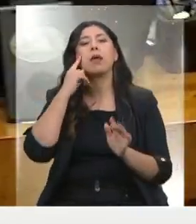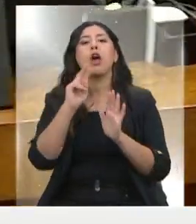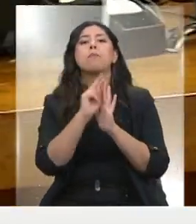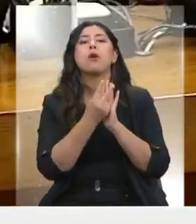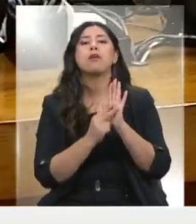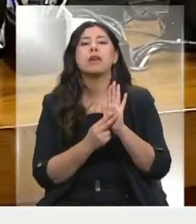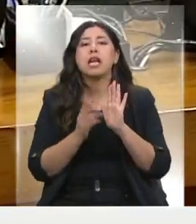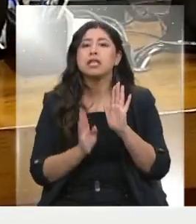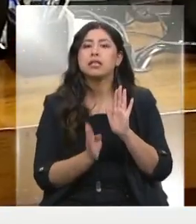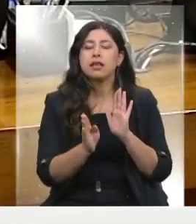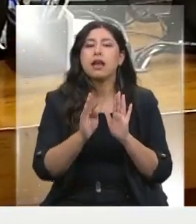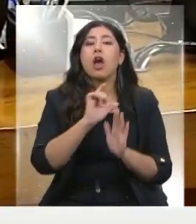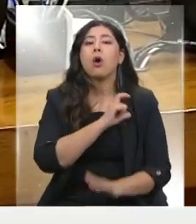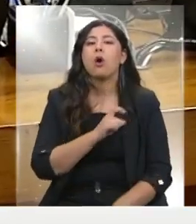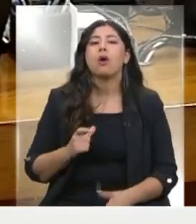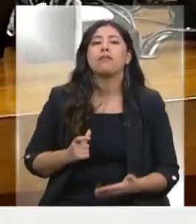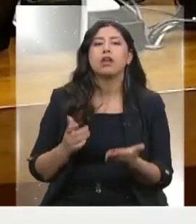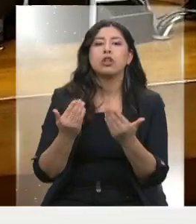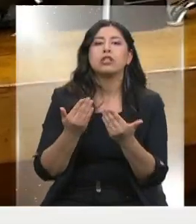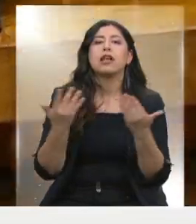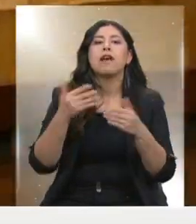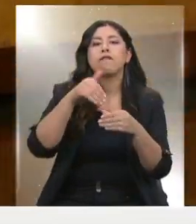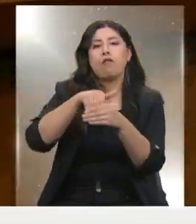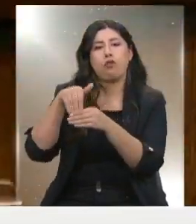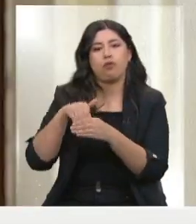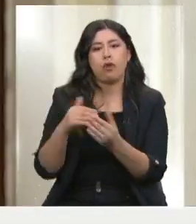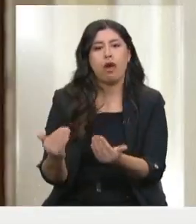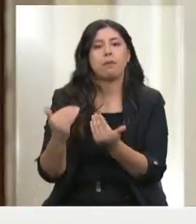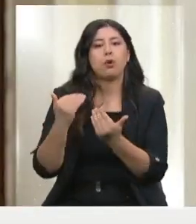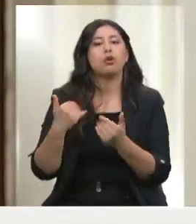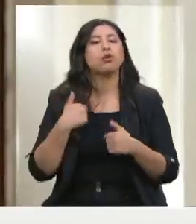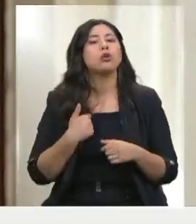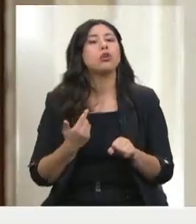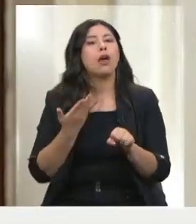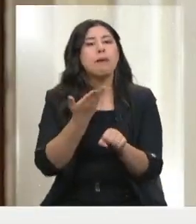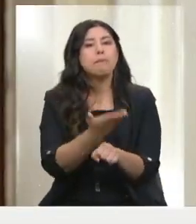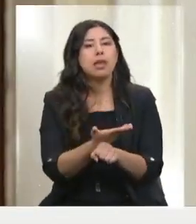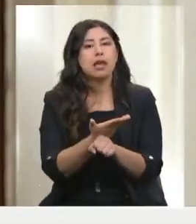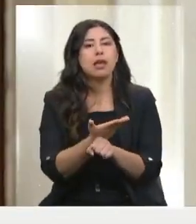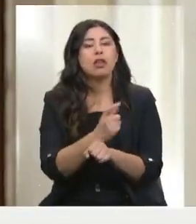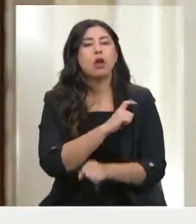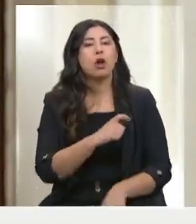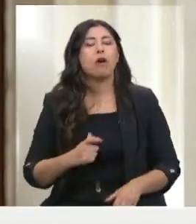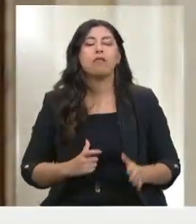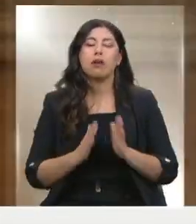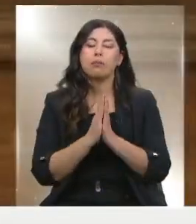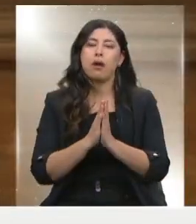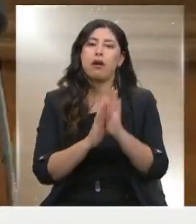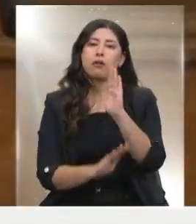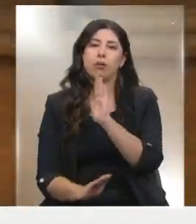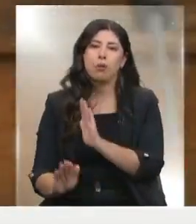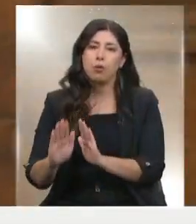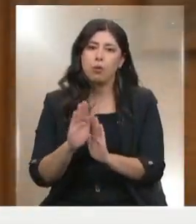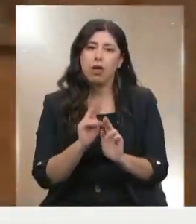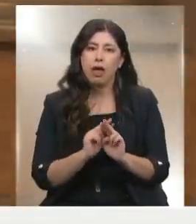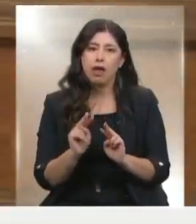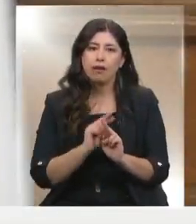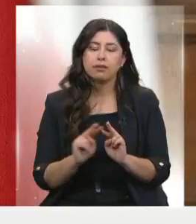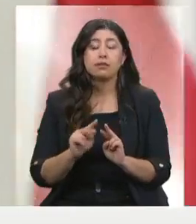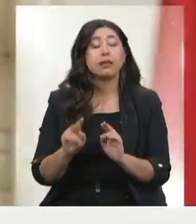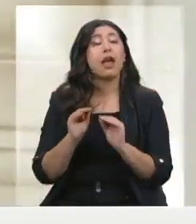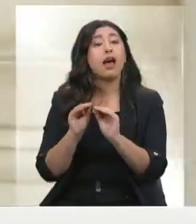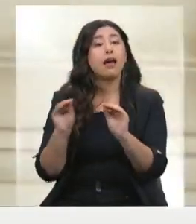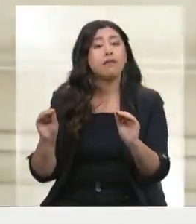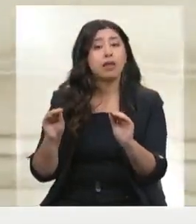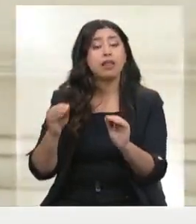modificaciones prosperen, el gobierno necesita los votos. Pero yo llamo al gobierno a tener mucha precaución con lo que va a hacer. La advertencia del